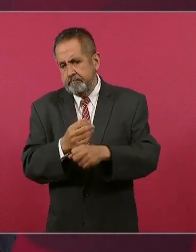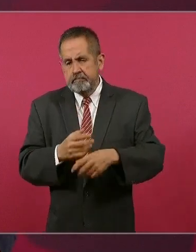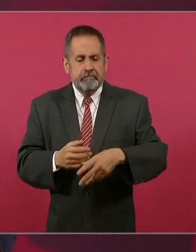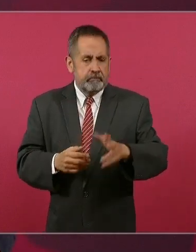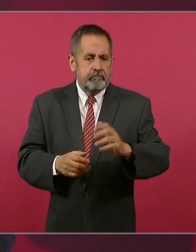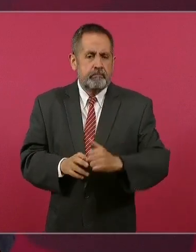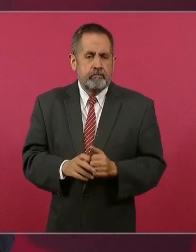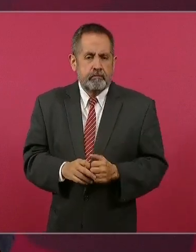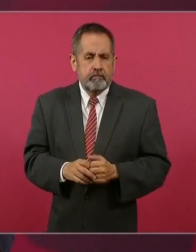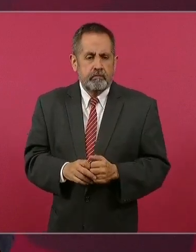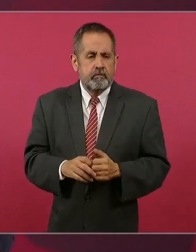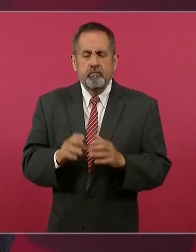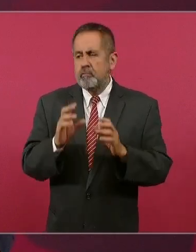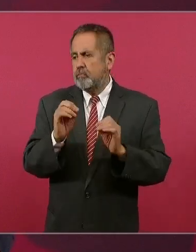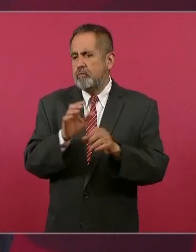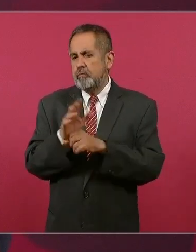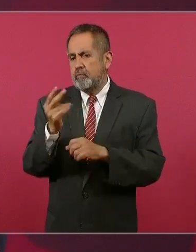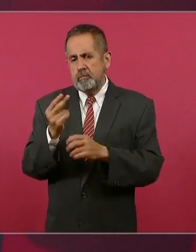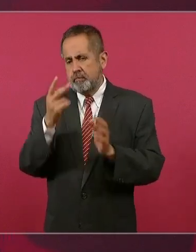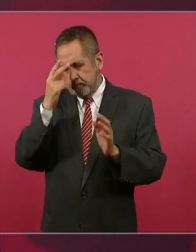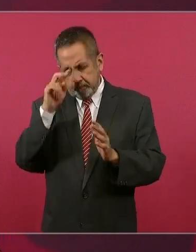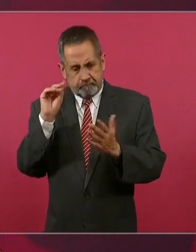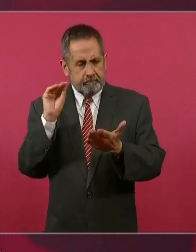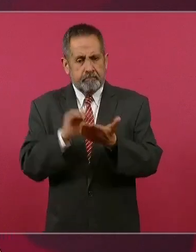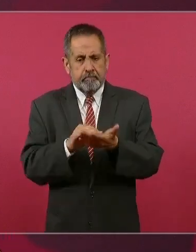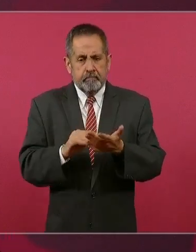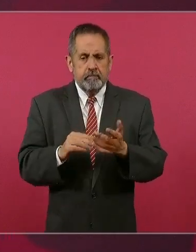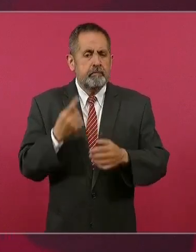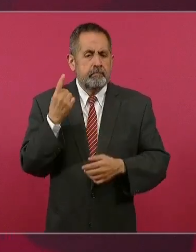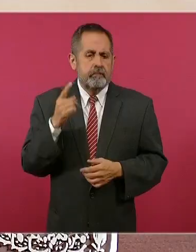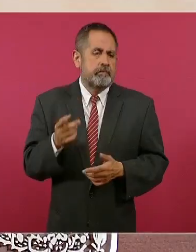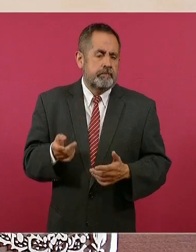lo que se necesite para